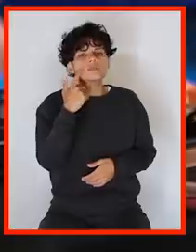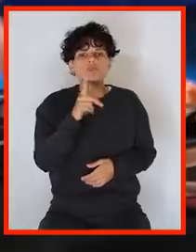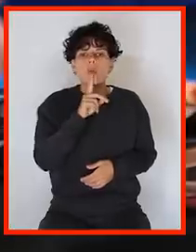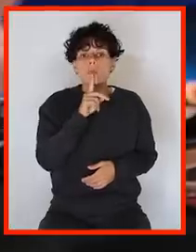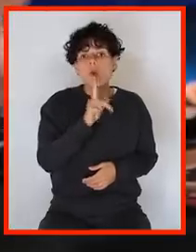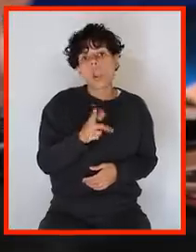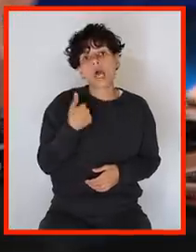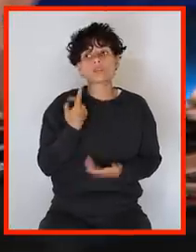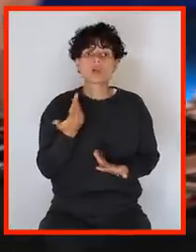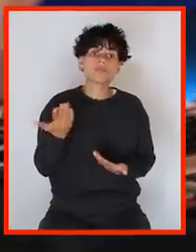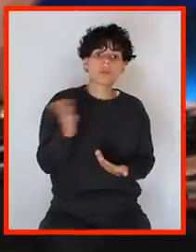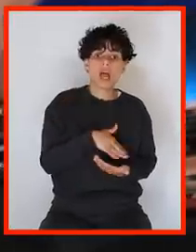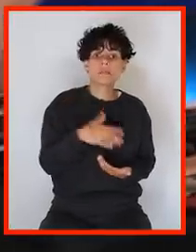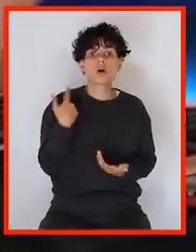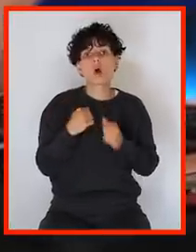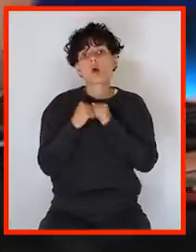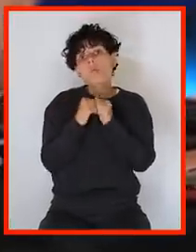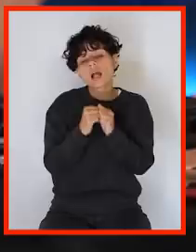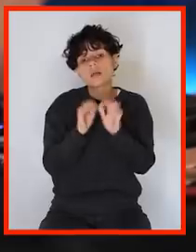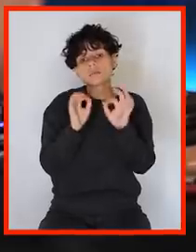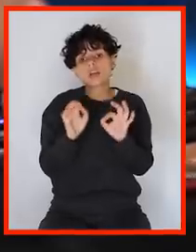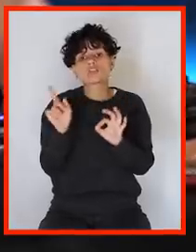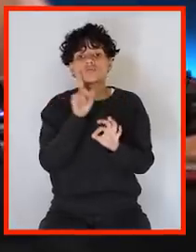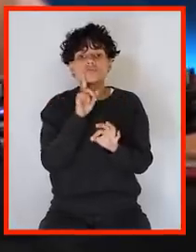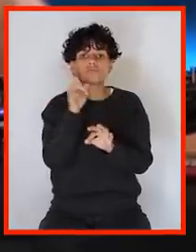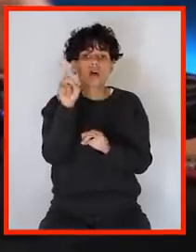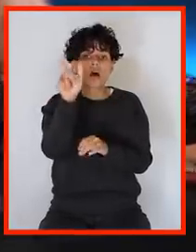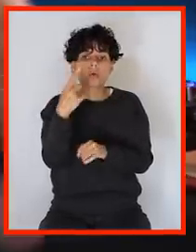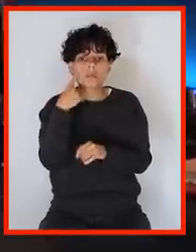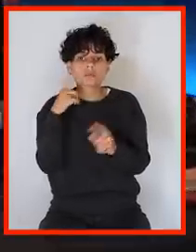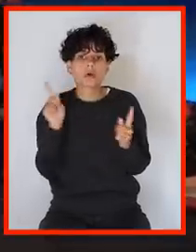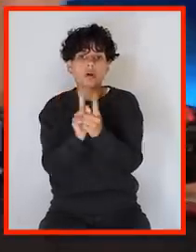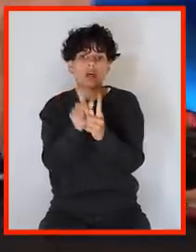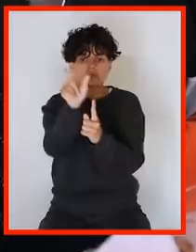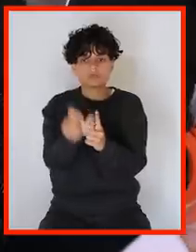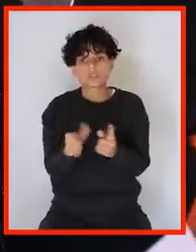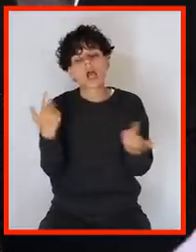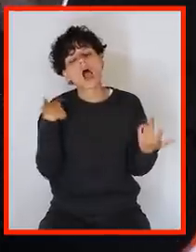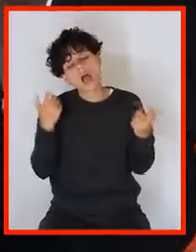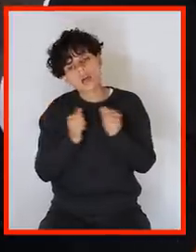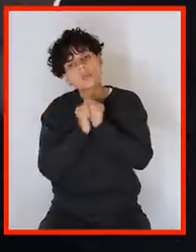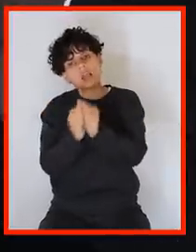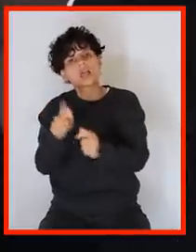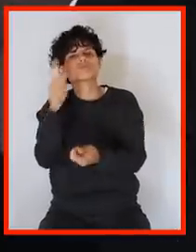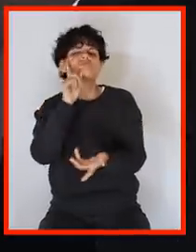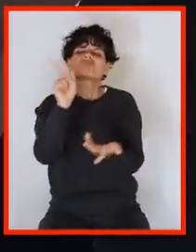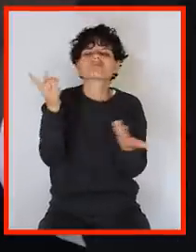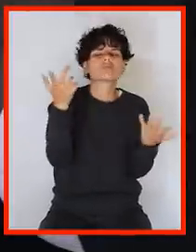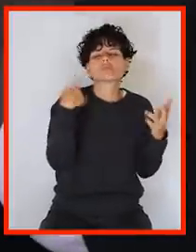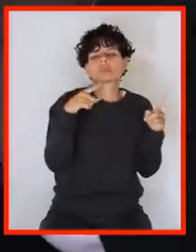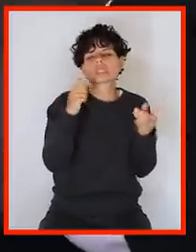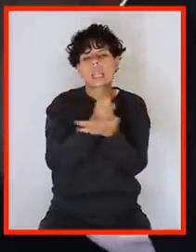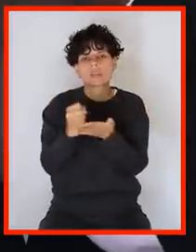súper piola, así como, ya, hermanito, vamos, acompáñame aquí, que tengo que ir a donde el Cheru, weón. Y vamos, po. Va a la compañía a hacer